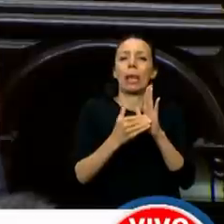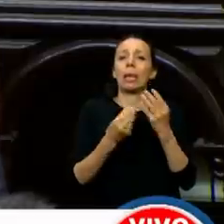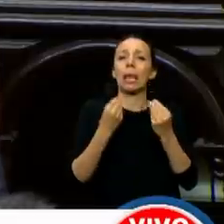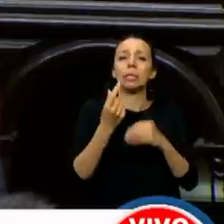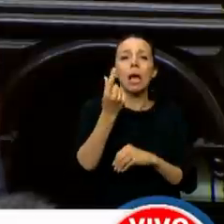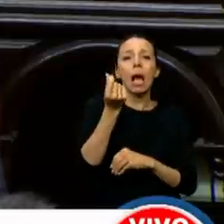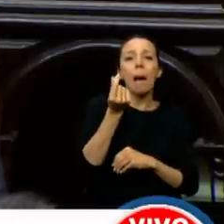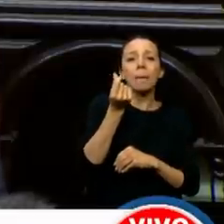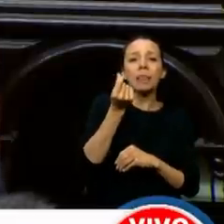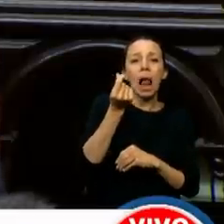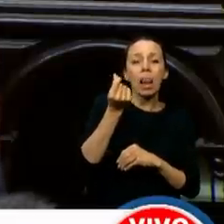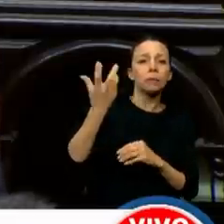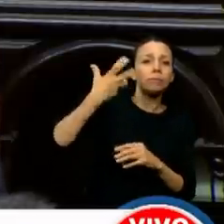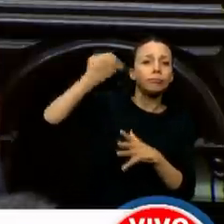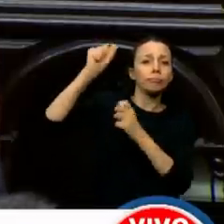fuga de capitales